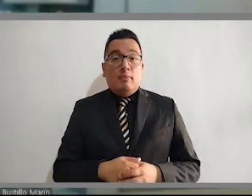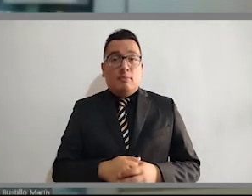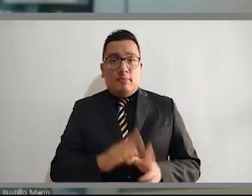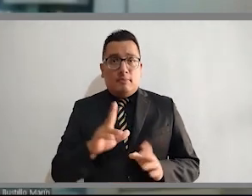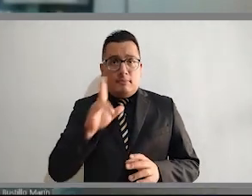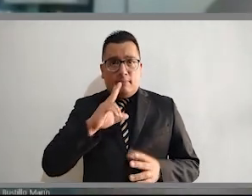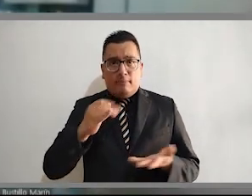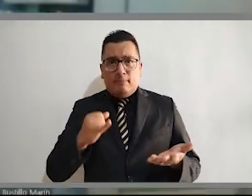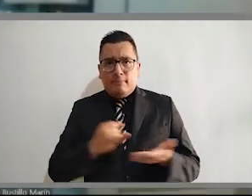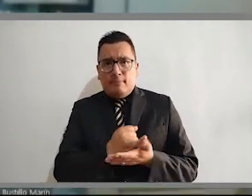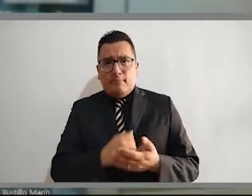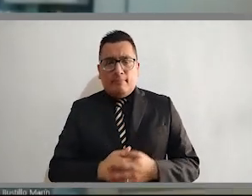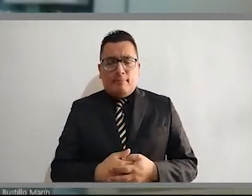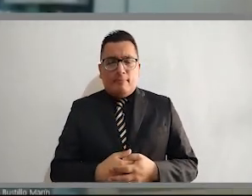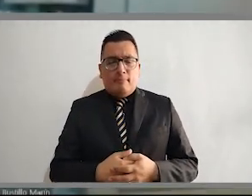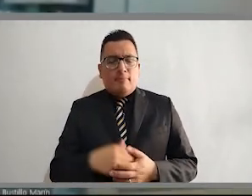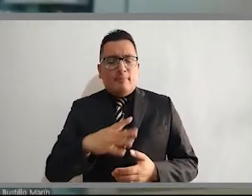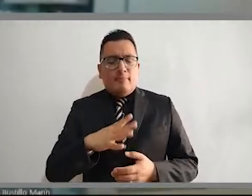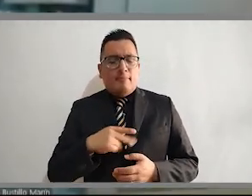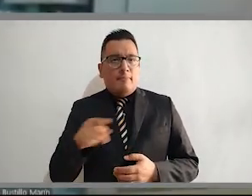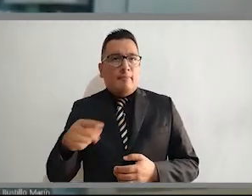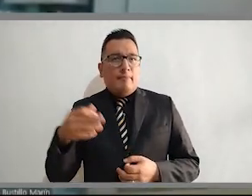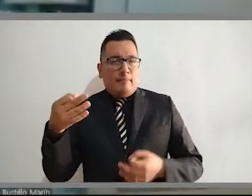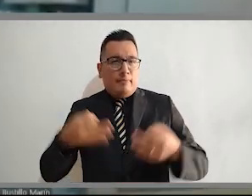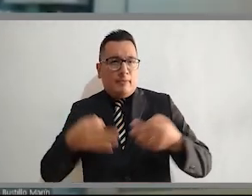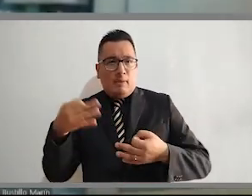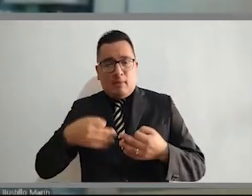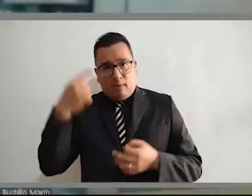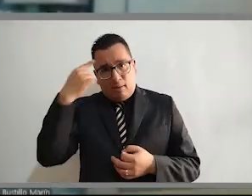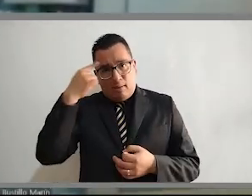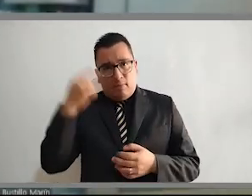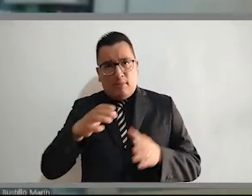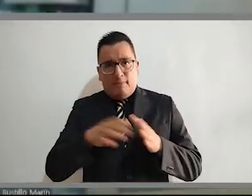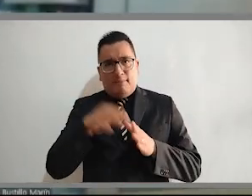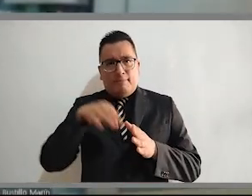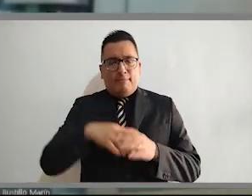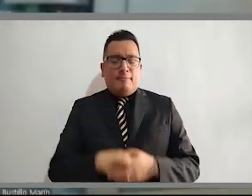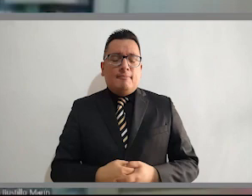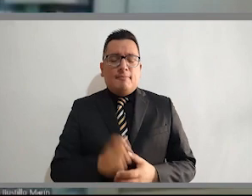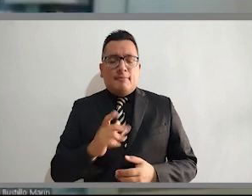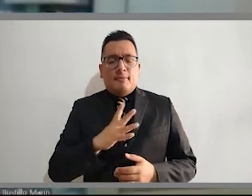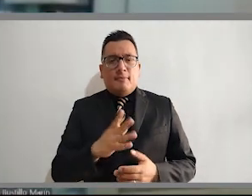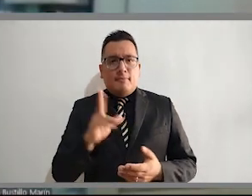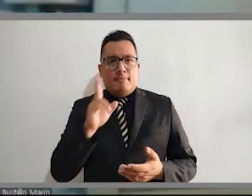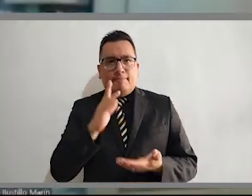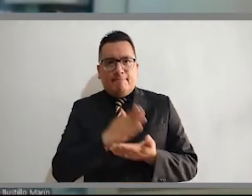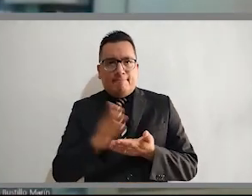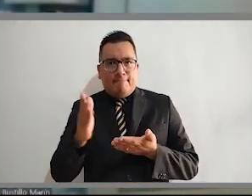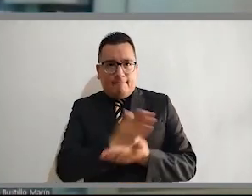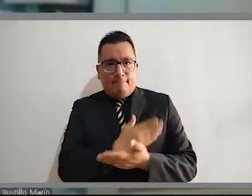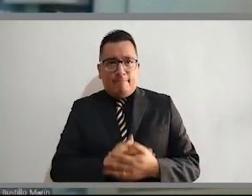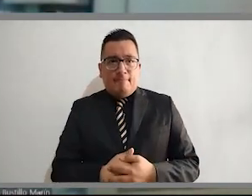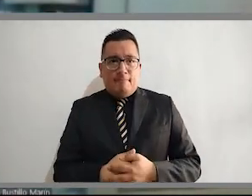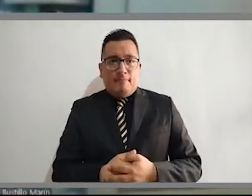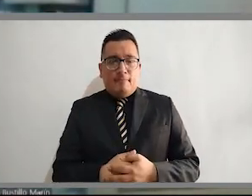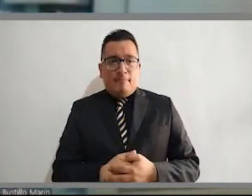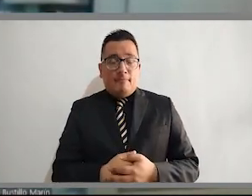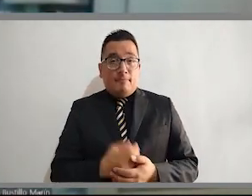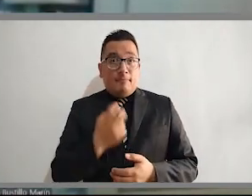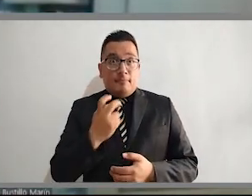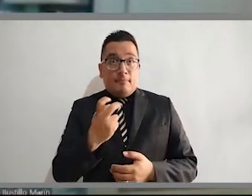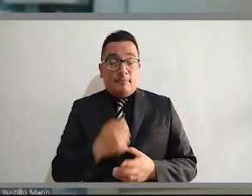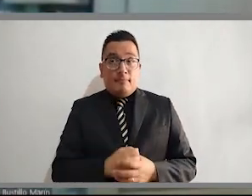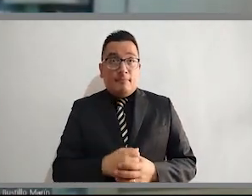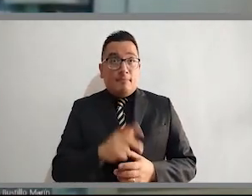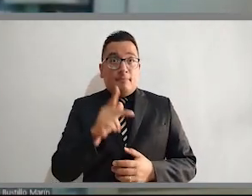es decir, ya la resolución, la emiten los tribunales electorales locales. Es decir, se divide en 2. Y